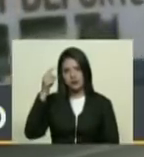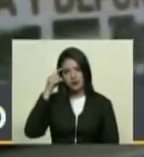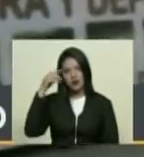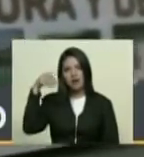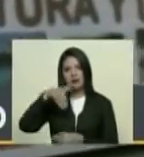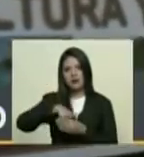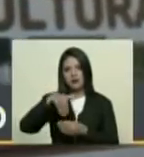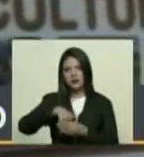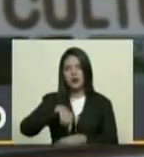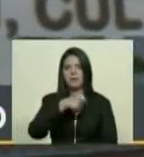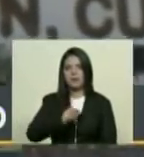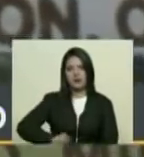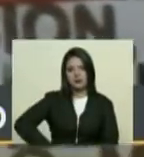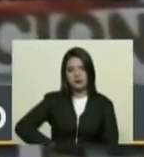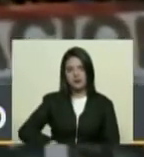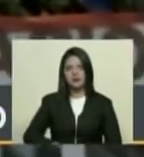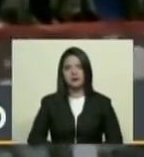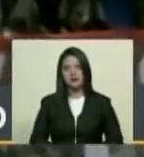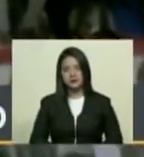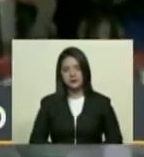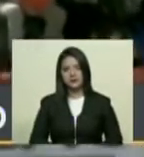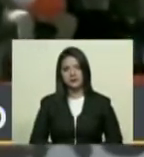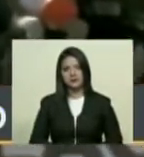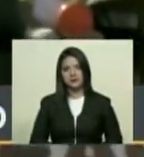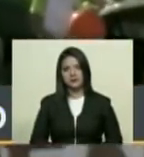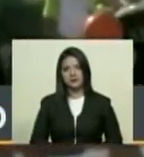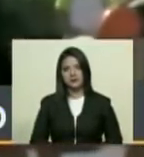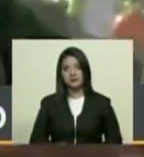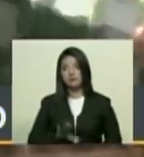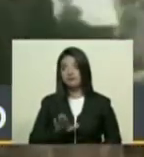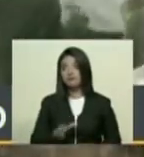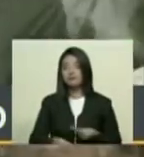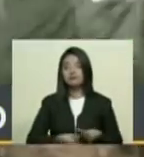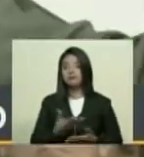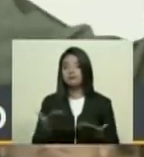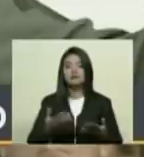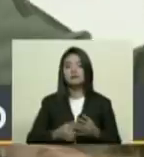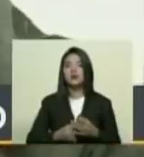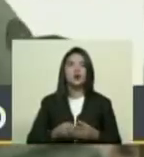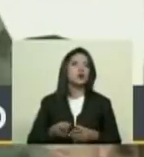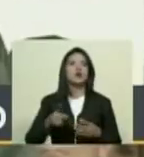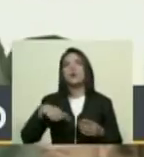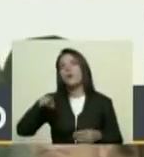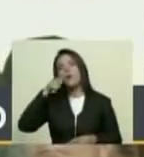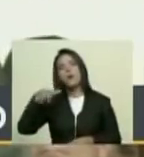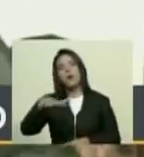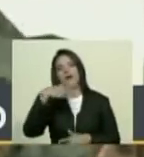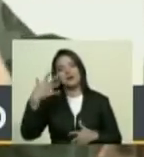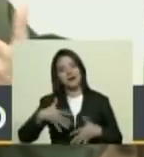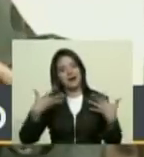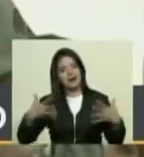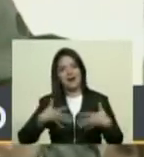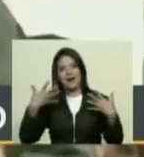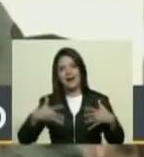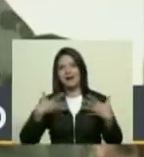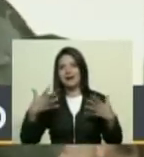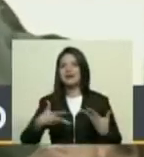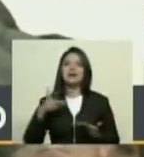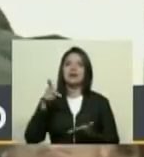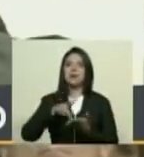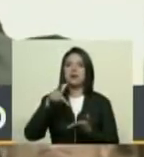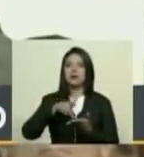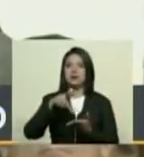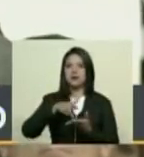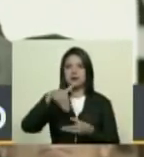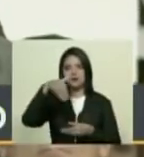elecciones presidenciales, bueno, eso sea una explosión popular de alegría, de expresión.